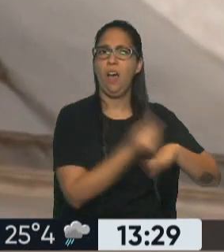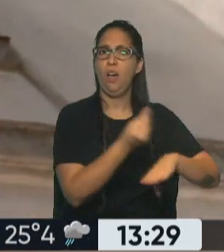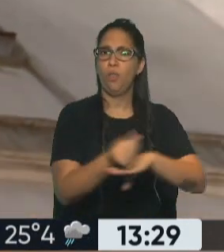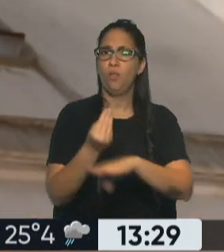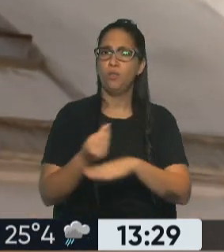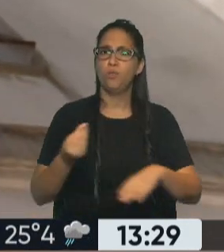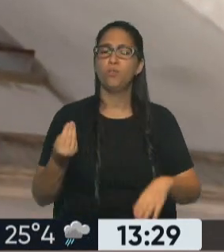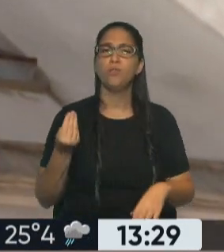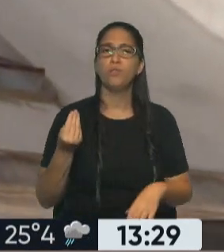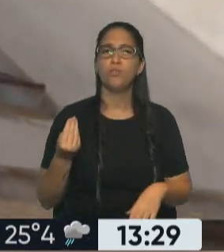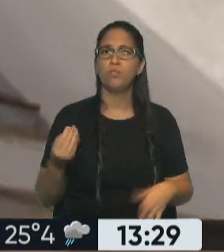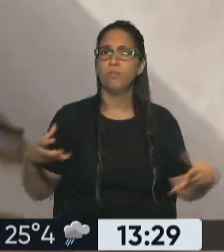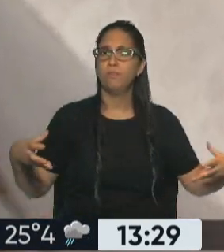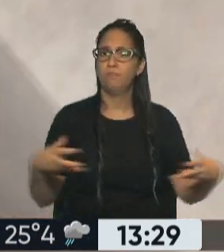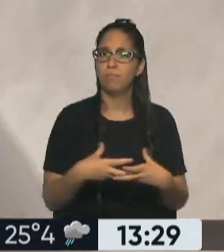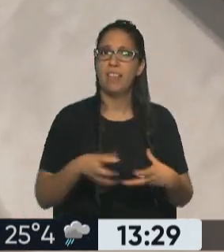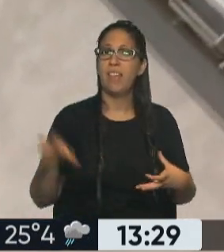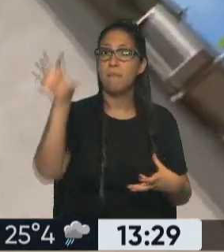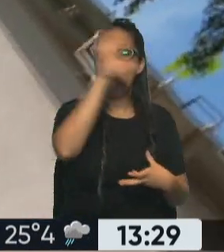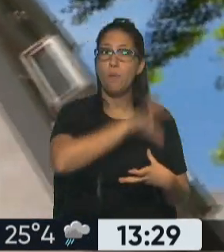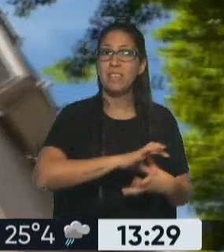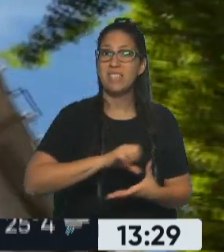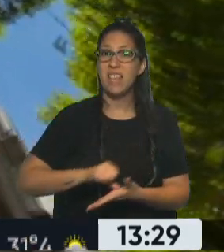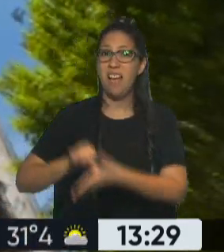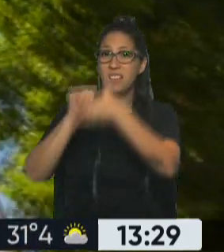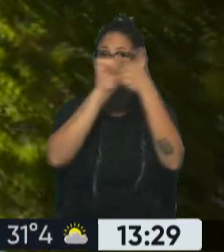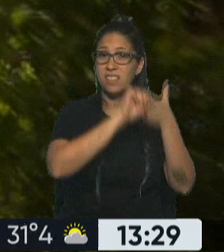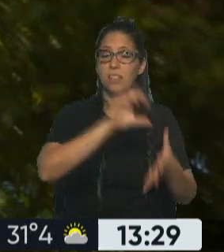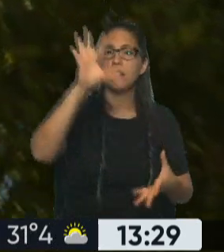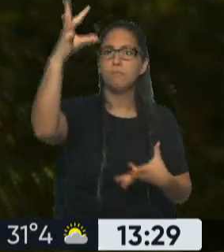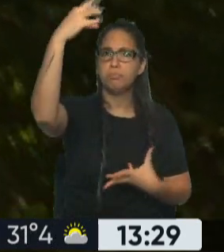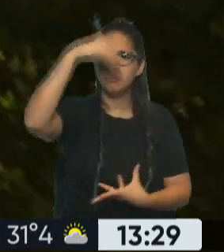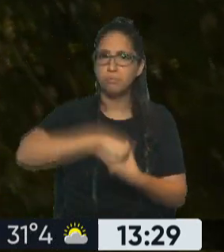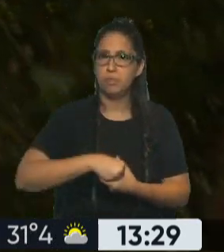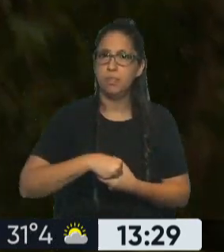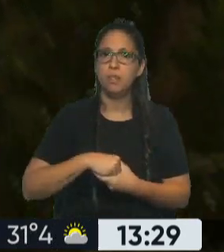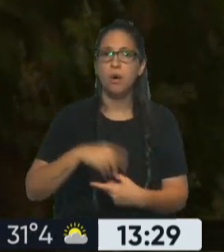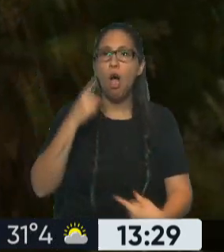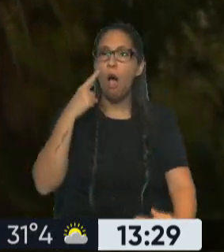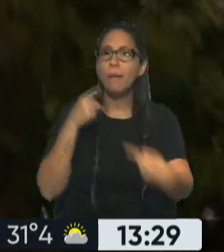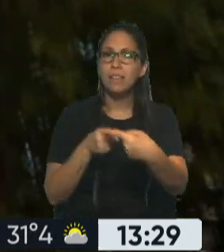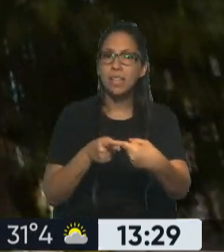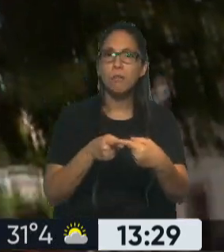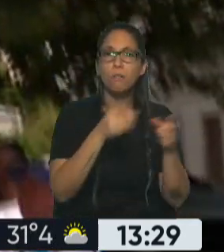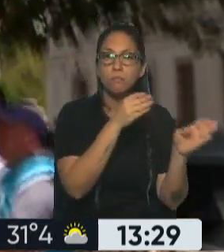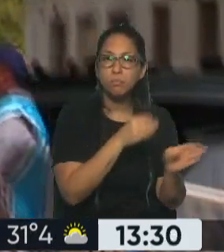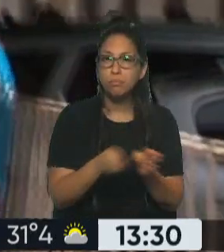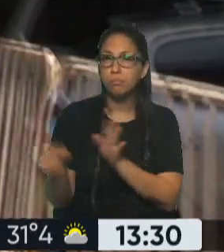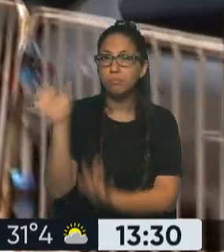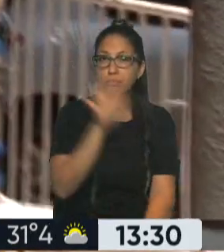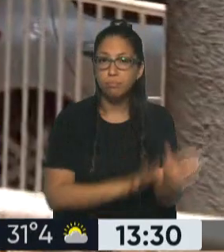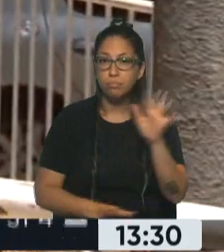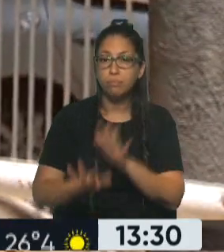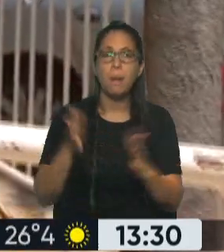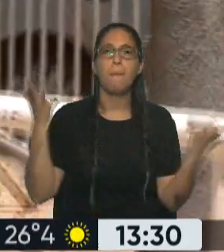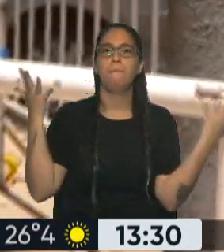las regionales de cada punto del país. Y el objetivo es poder construir, delinear y definir lo que será